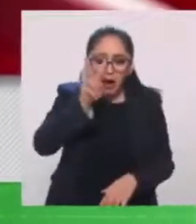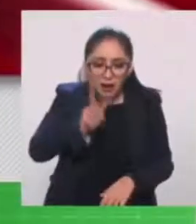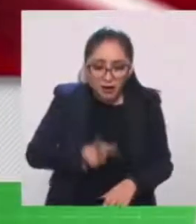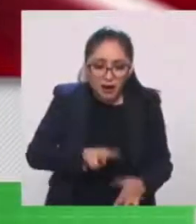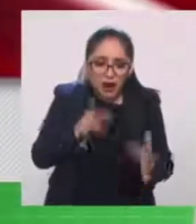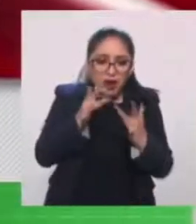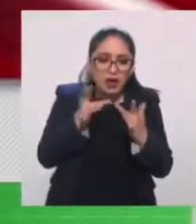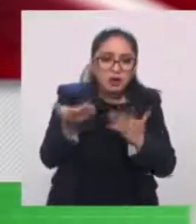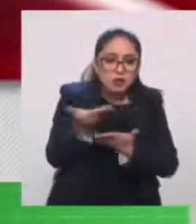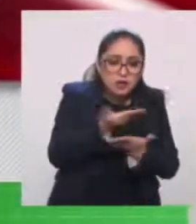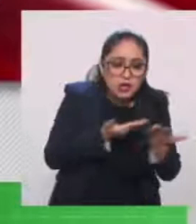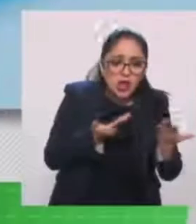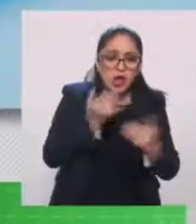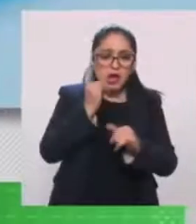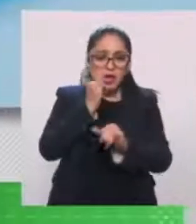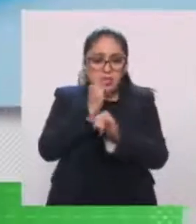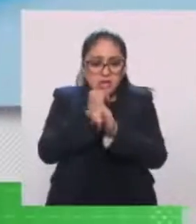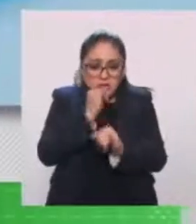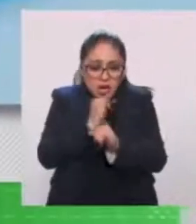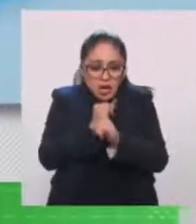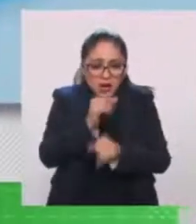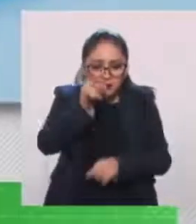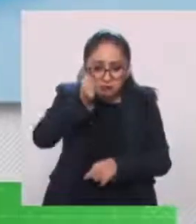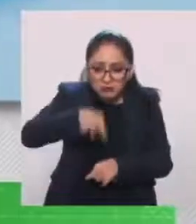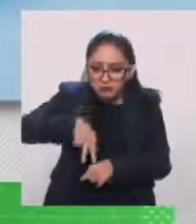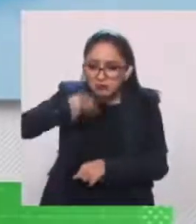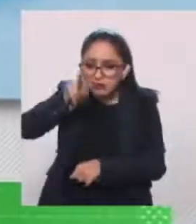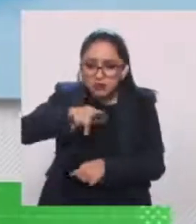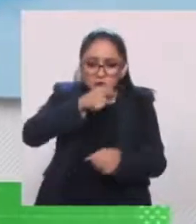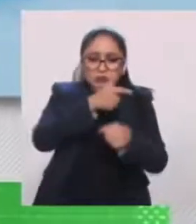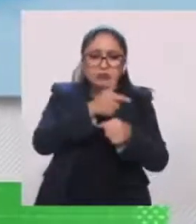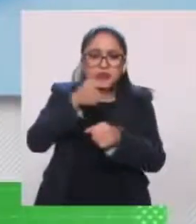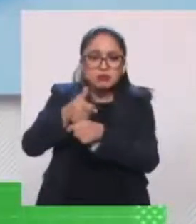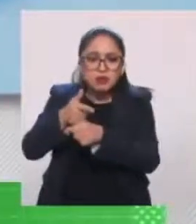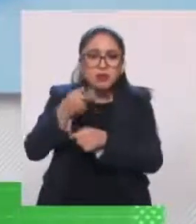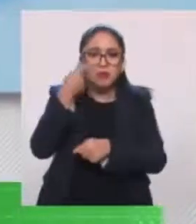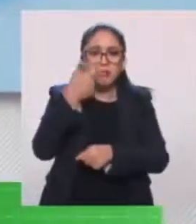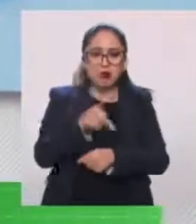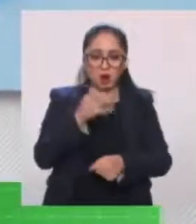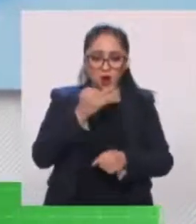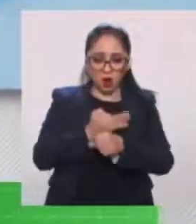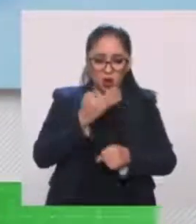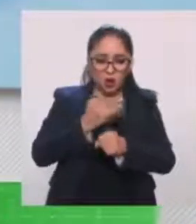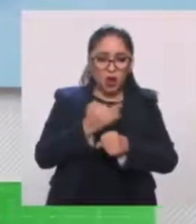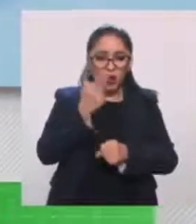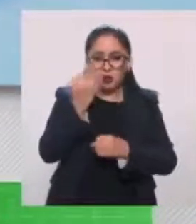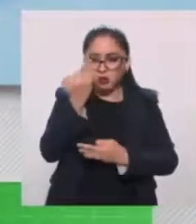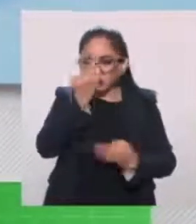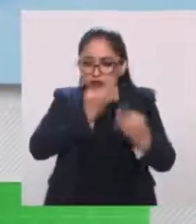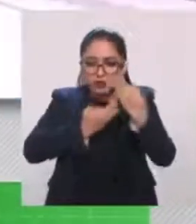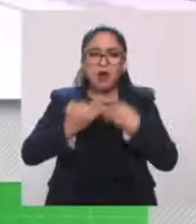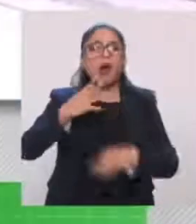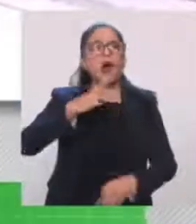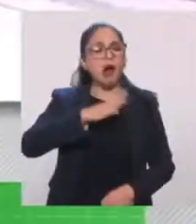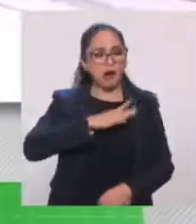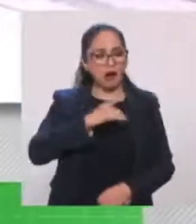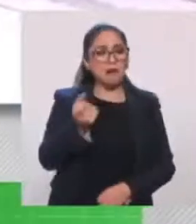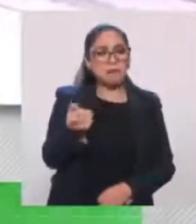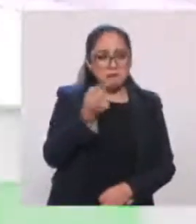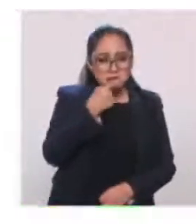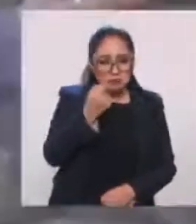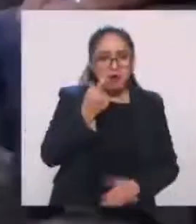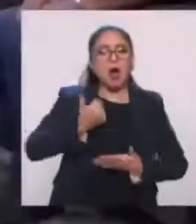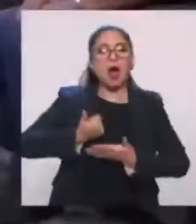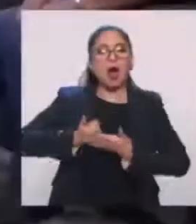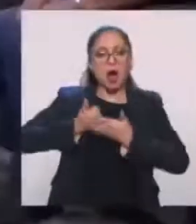encuentran. Y algo que sí es real es que con los tratamientos que tenemos actualmente, tenemos medicamentos que son eficaces, que